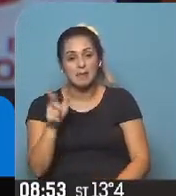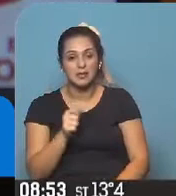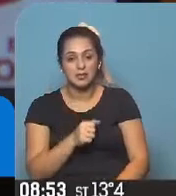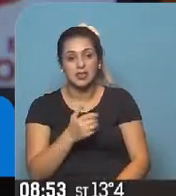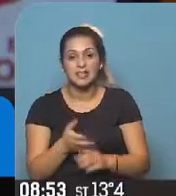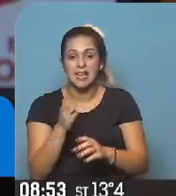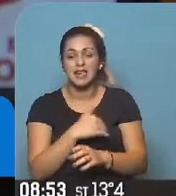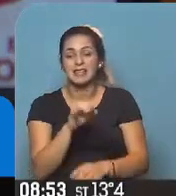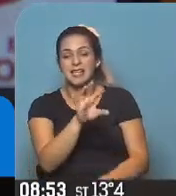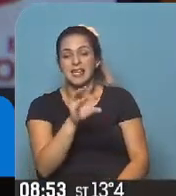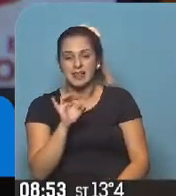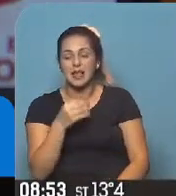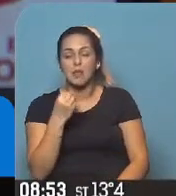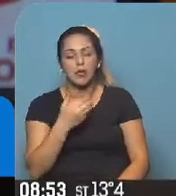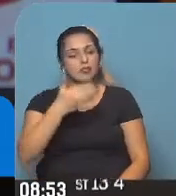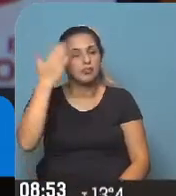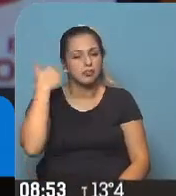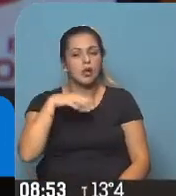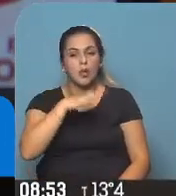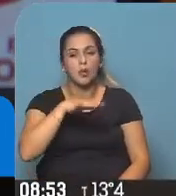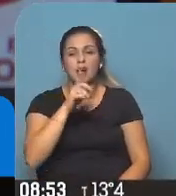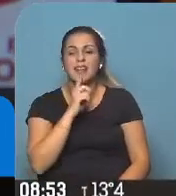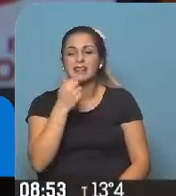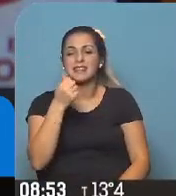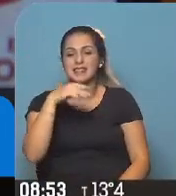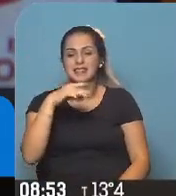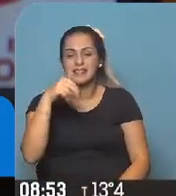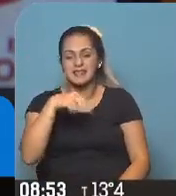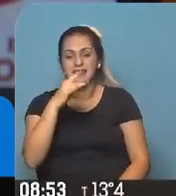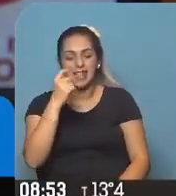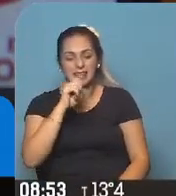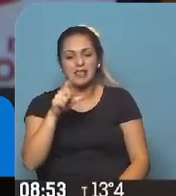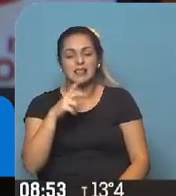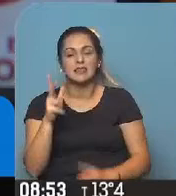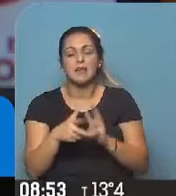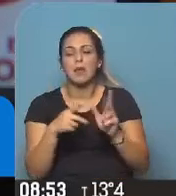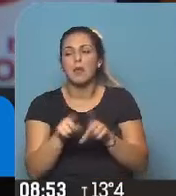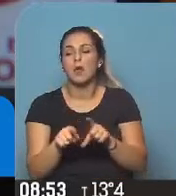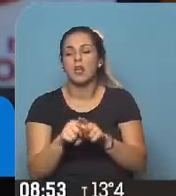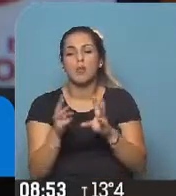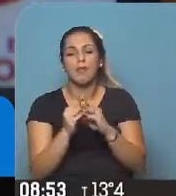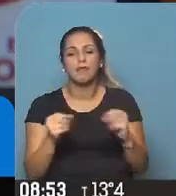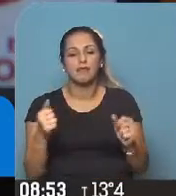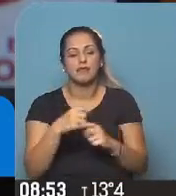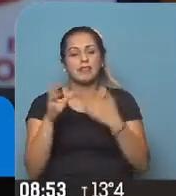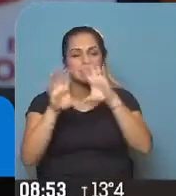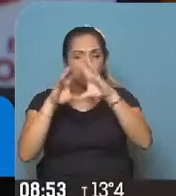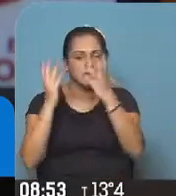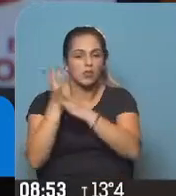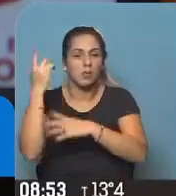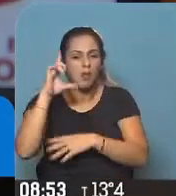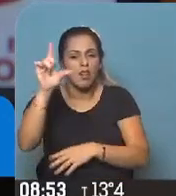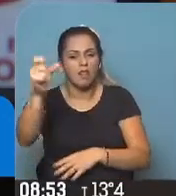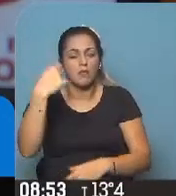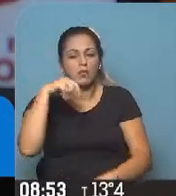previamente elegidas. Tandil en ese entonces era prácticamente el fin del mundo, hablando metafóricamente. Más allá de Tandil, al sur de